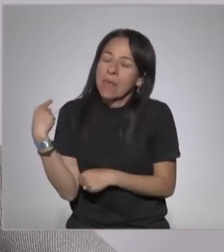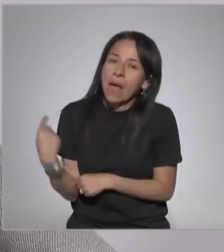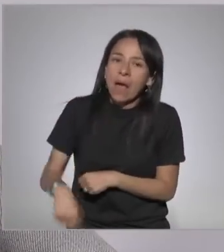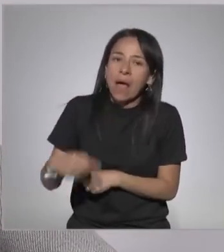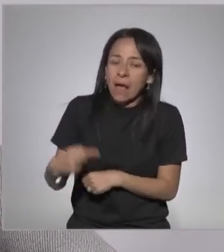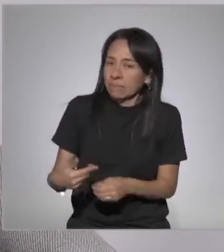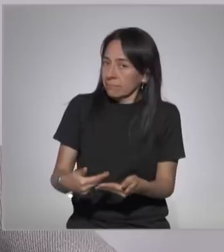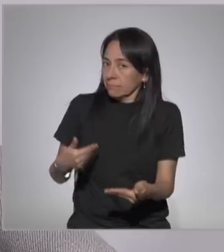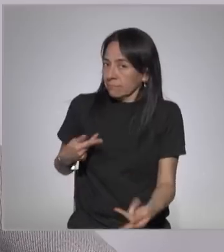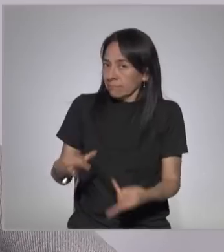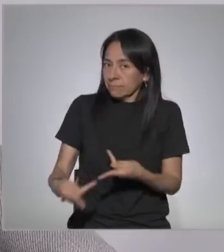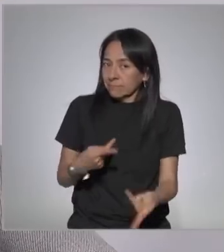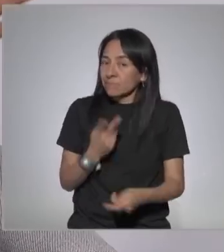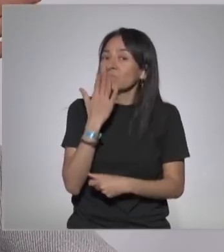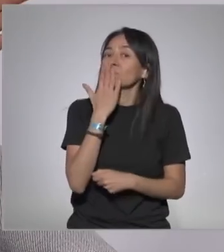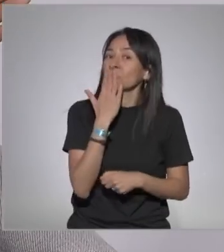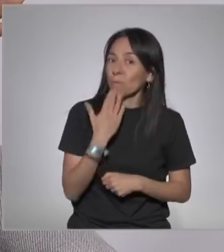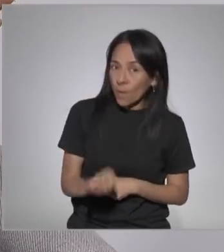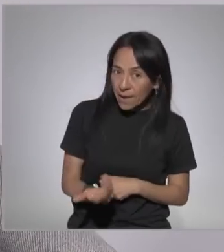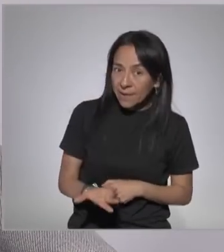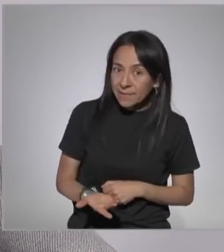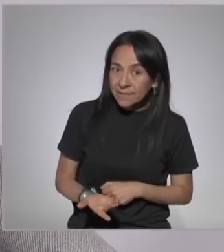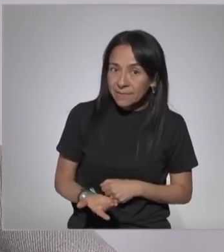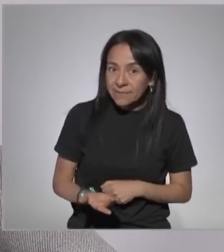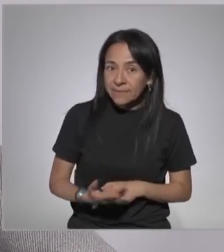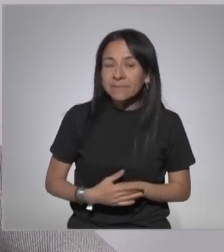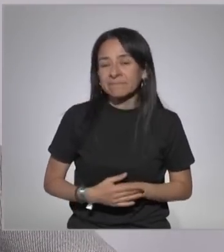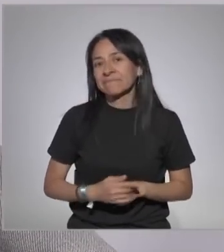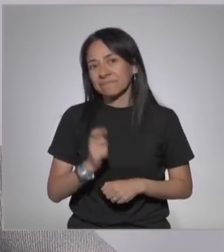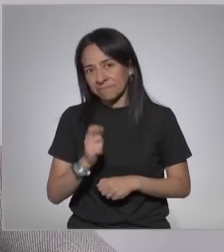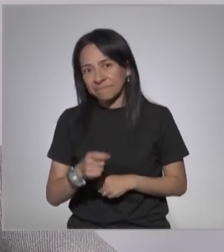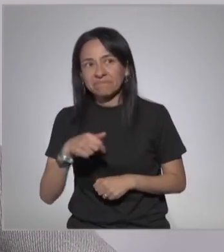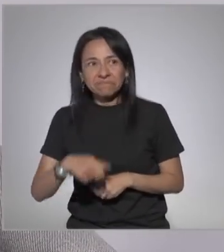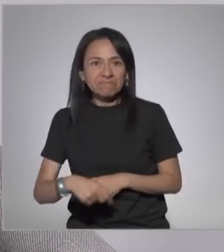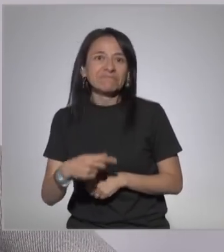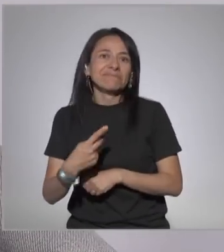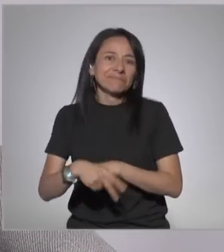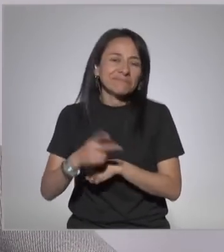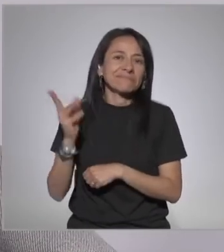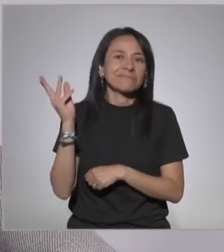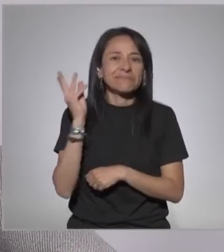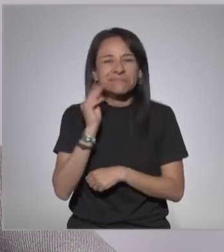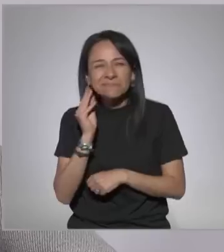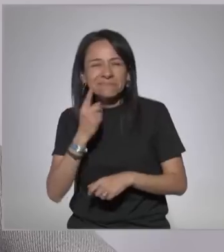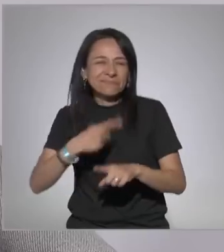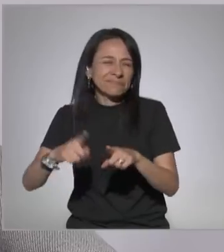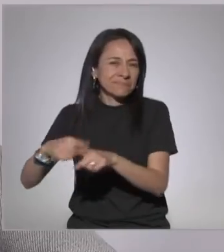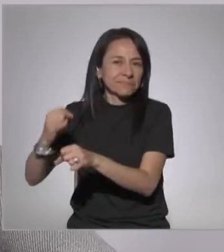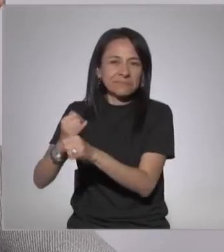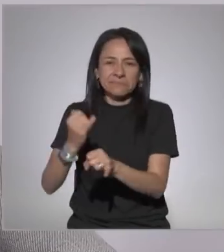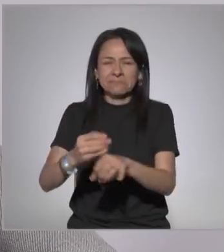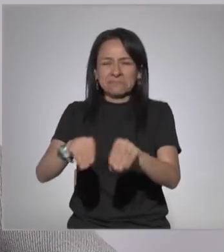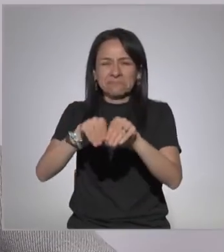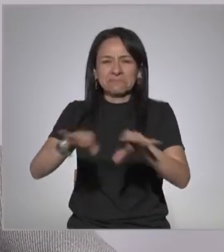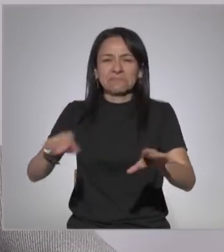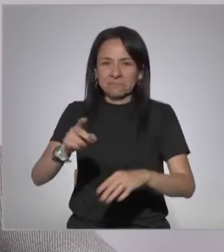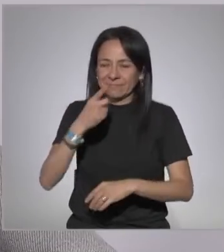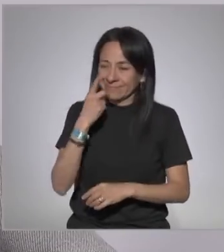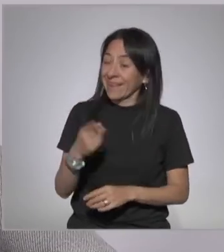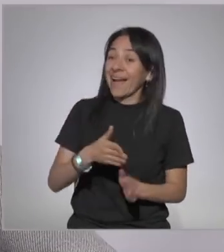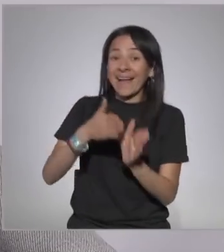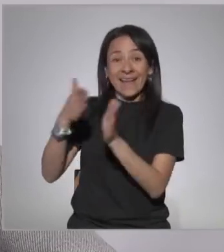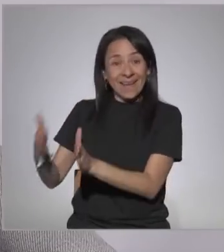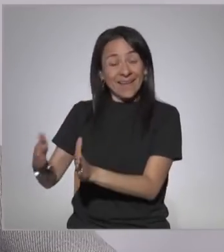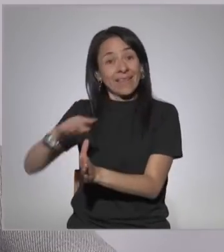habla en estos medios de comunicación de un envejecimiento exitoso y